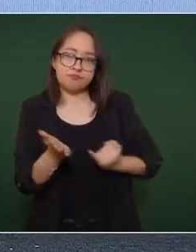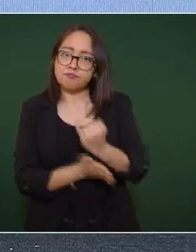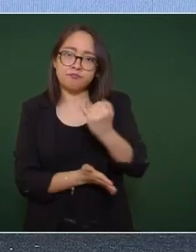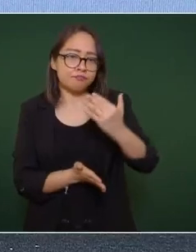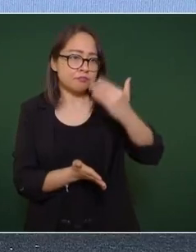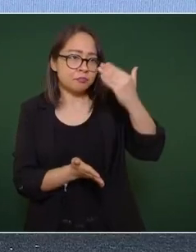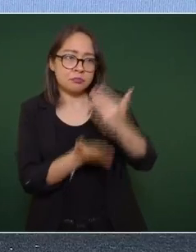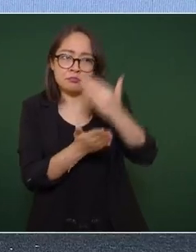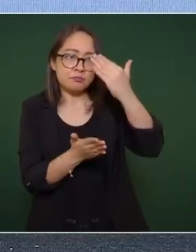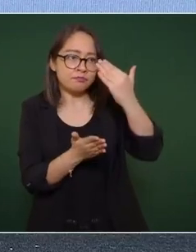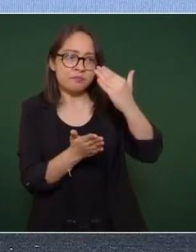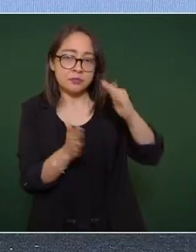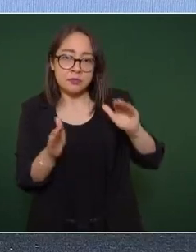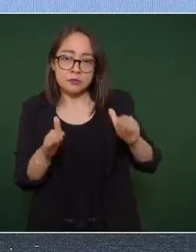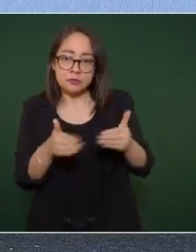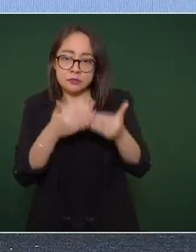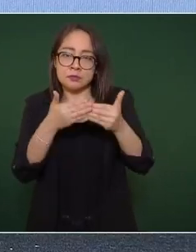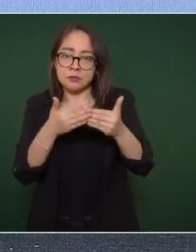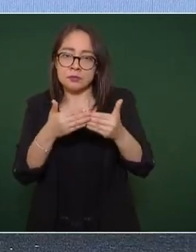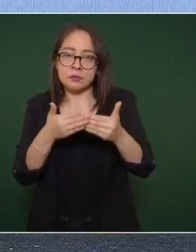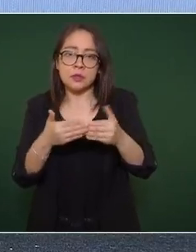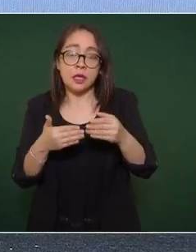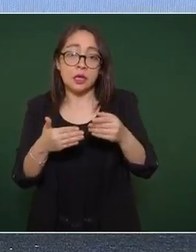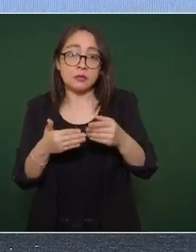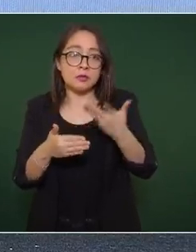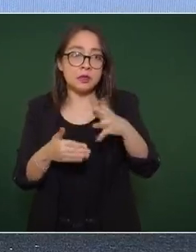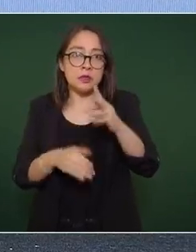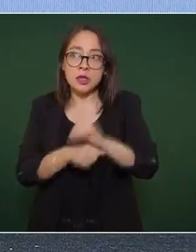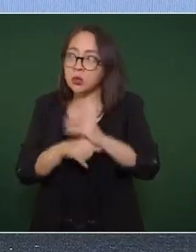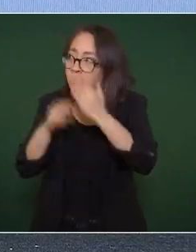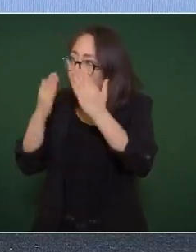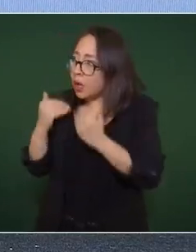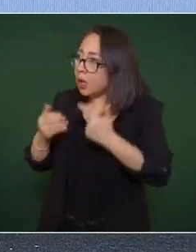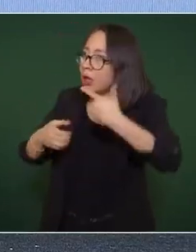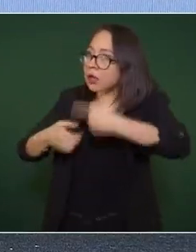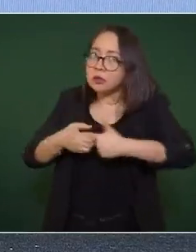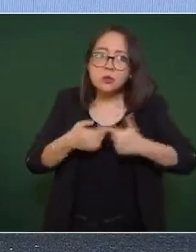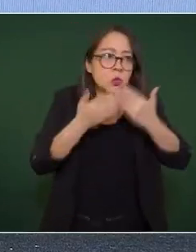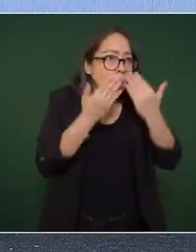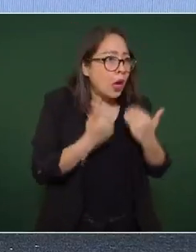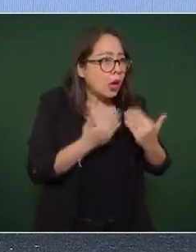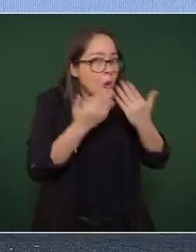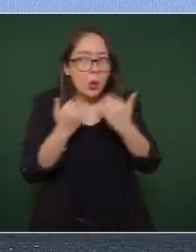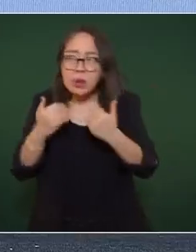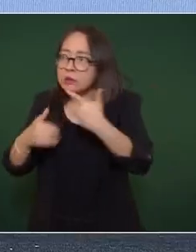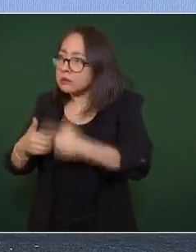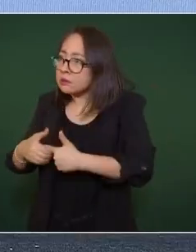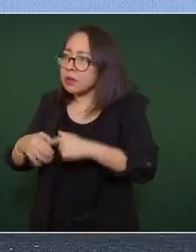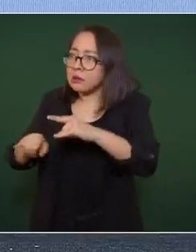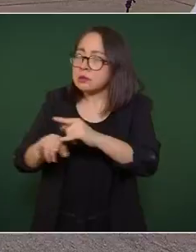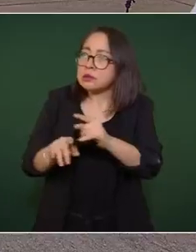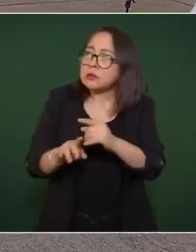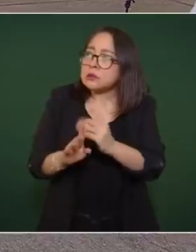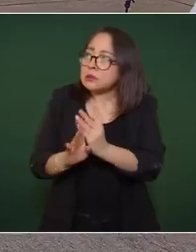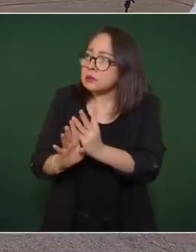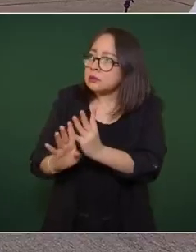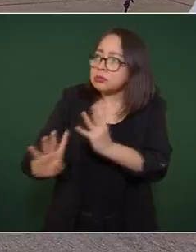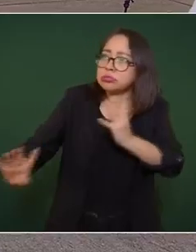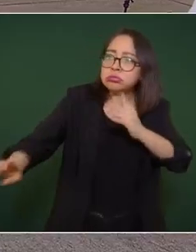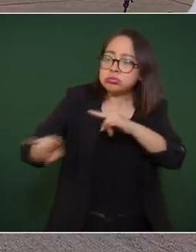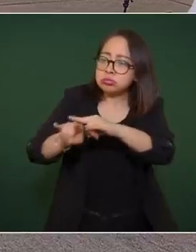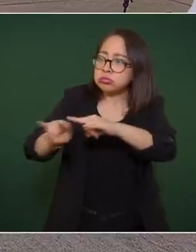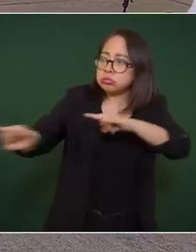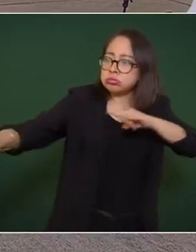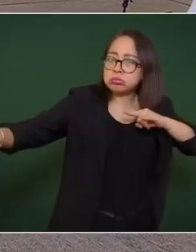10 días. La gente hacía colas y aguantó la gente,